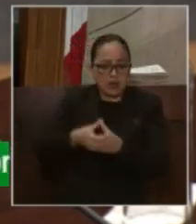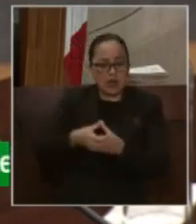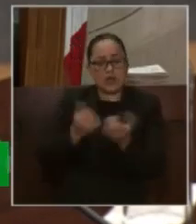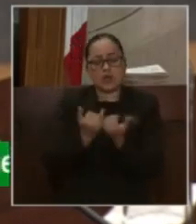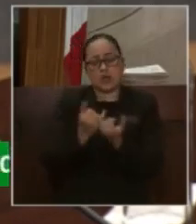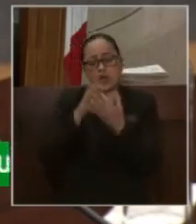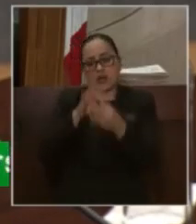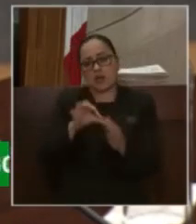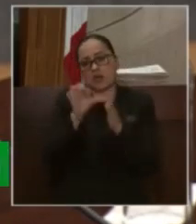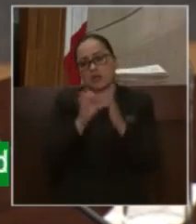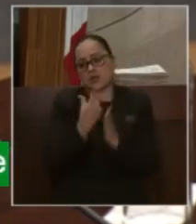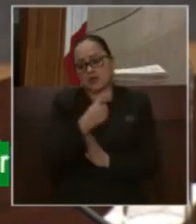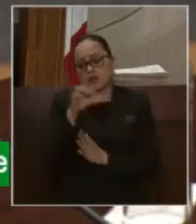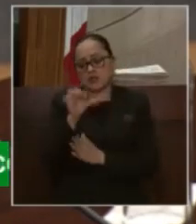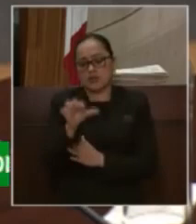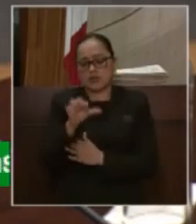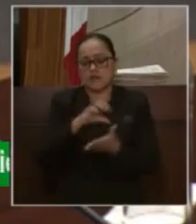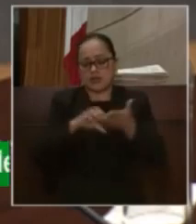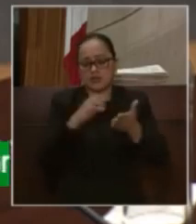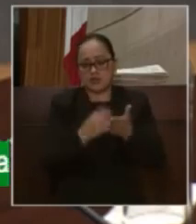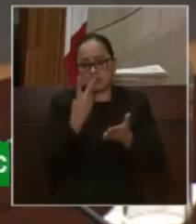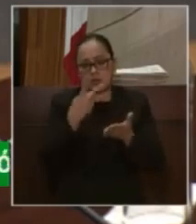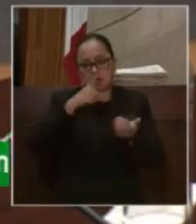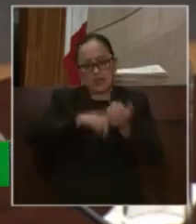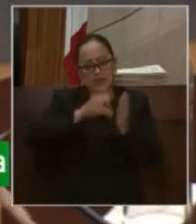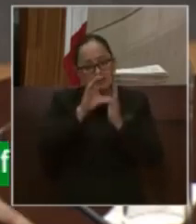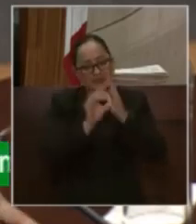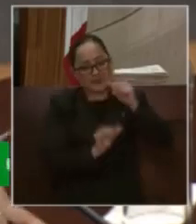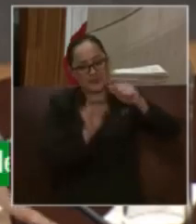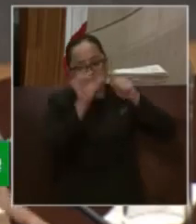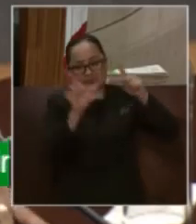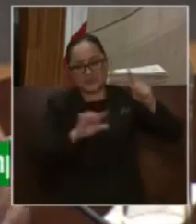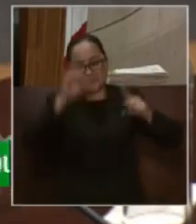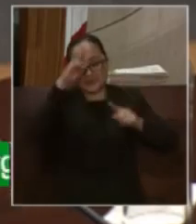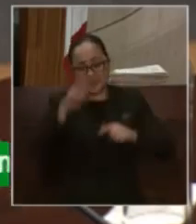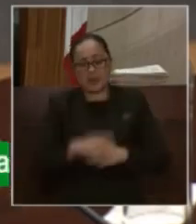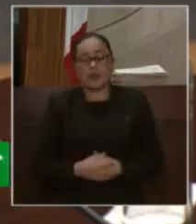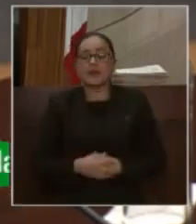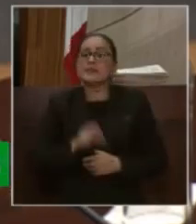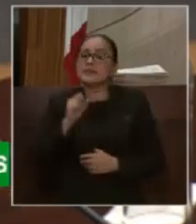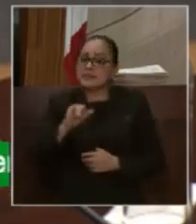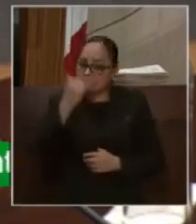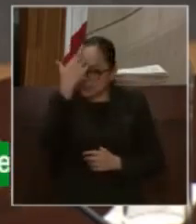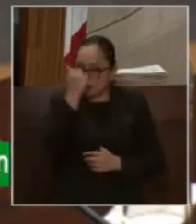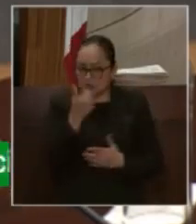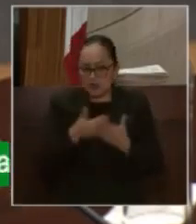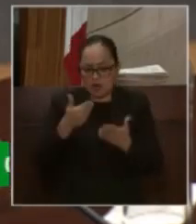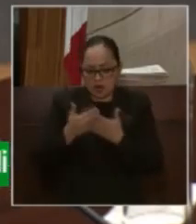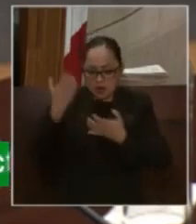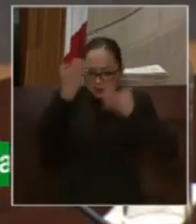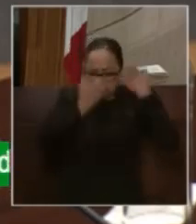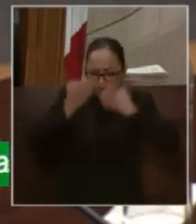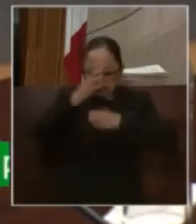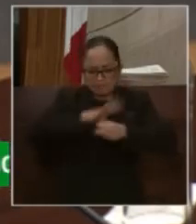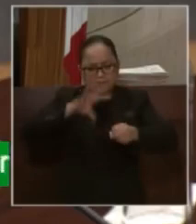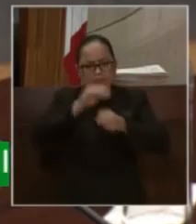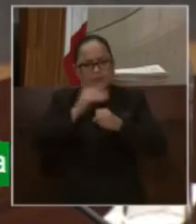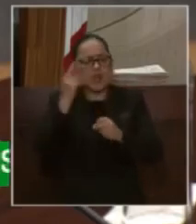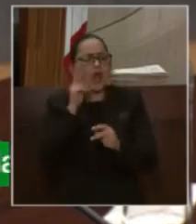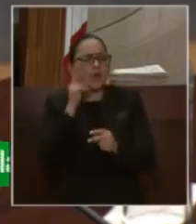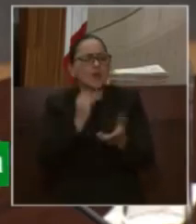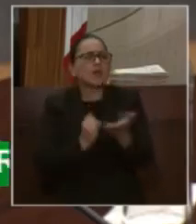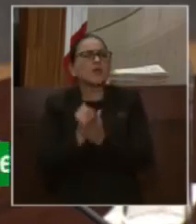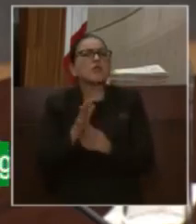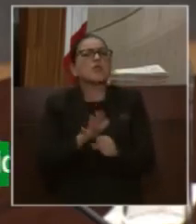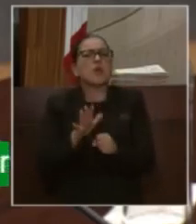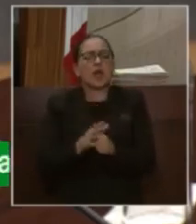al artículo 116, fracción segunda, párrafo tercero de la Constitución General. Se estima fundado el agravio y se hace el examen respectivo para determinar cuál